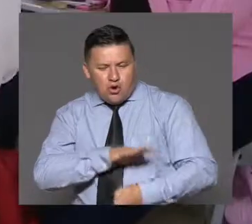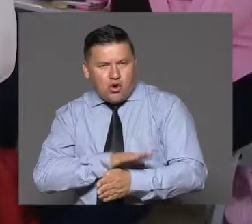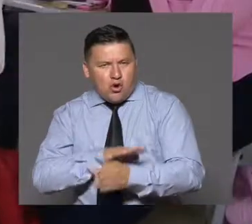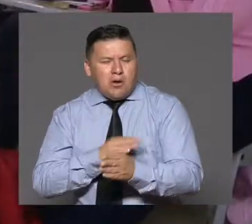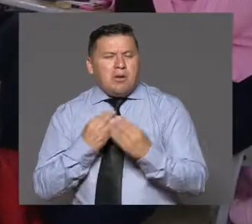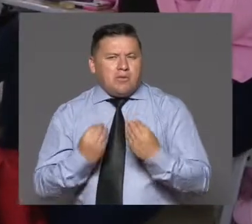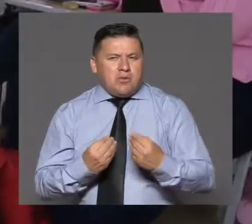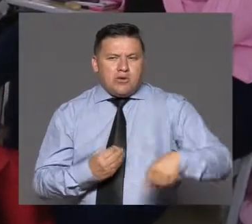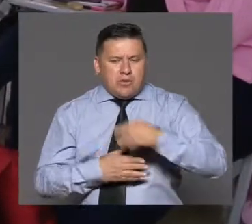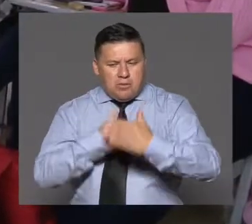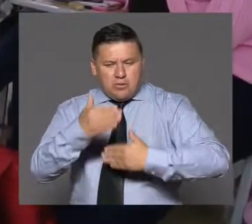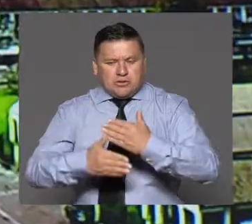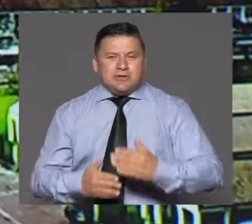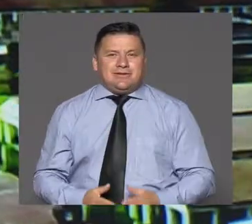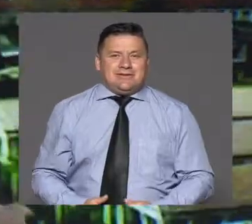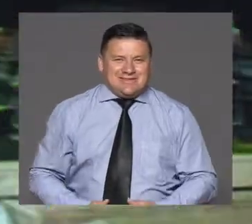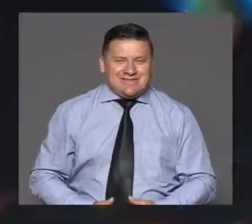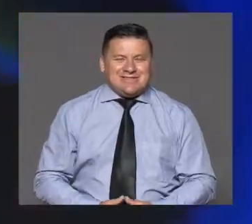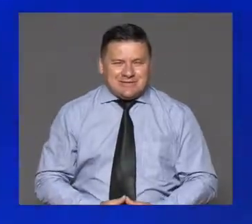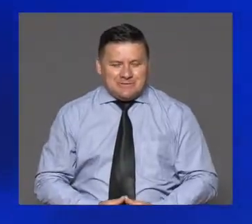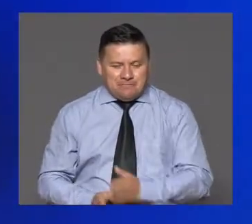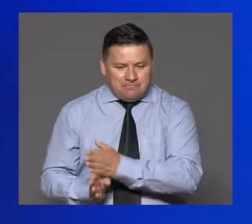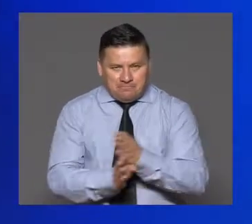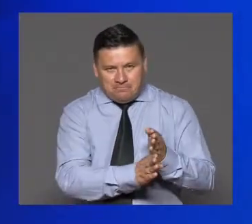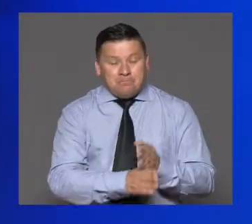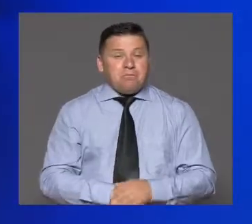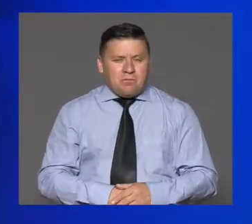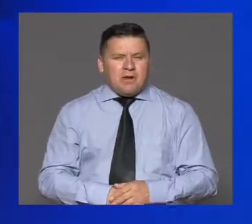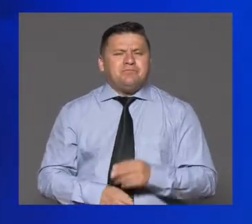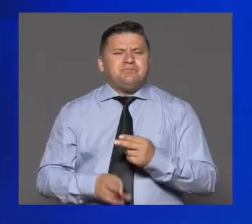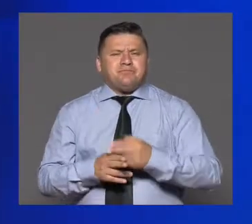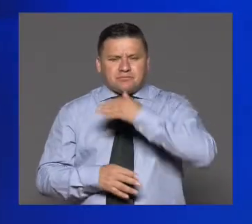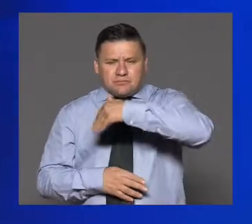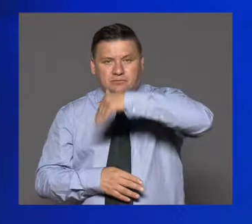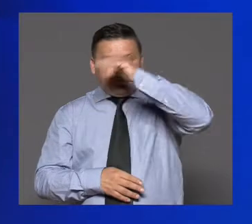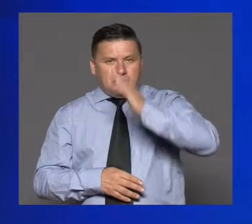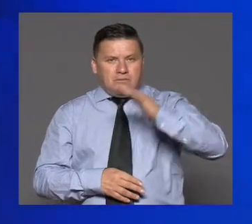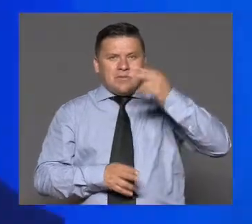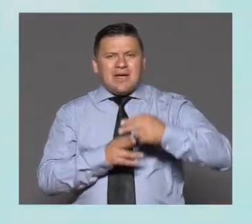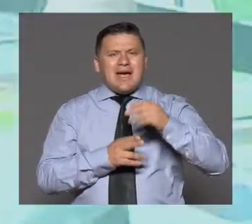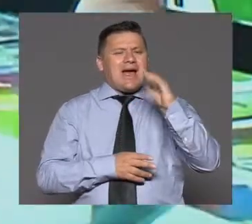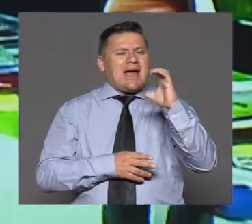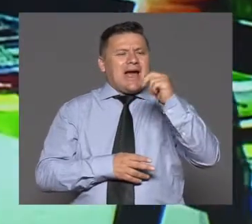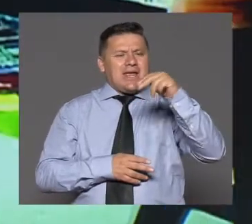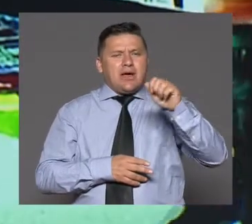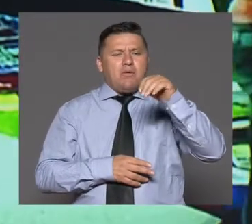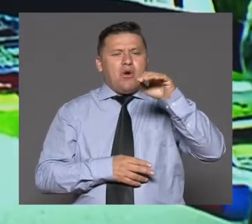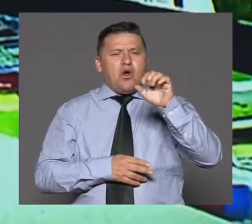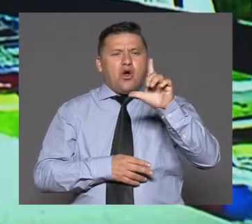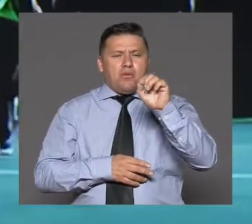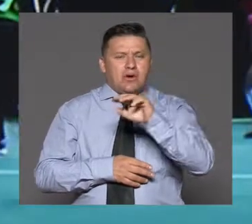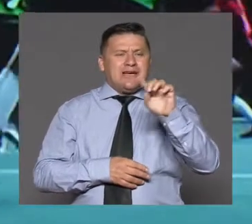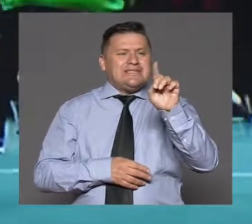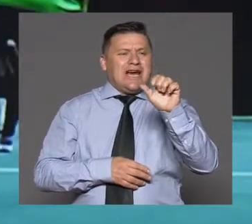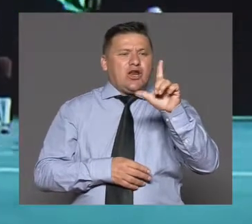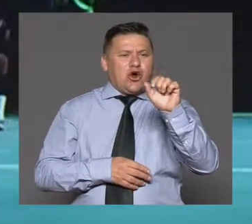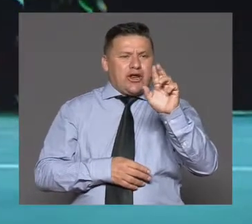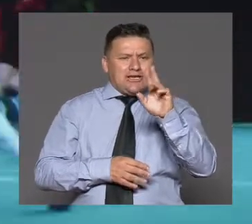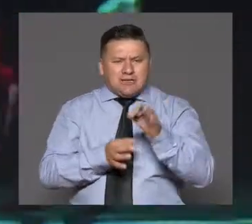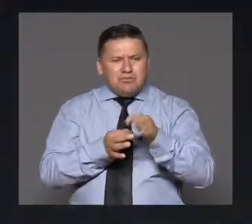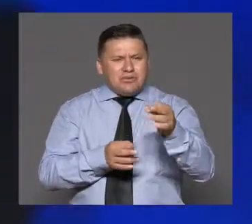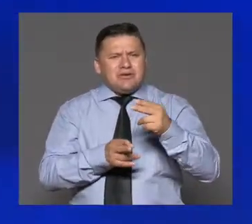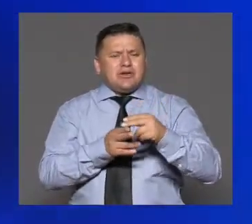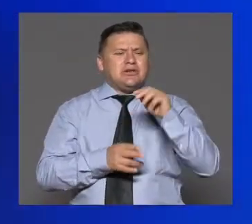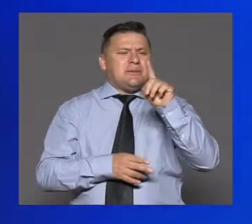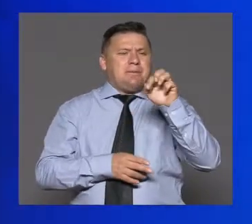continuidad a los procesos. Nuestra Señora Candelaria de la Montaña, Cañamomo, Loma Prieta, San Lorenzo, Escopetera y